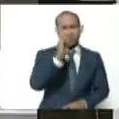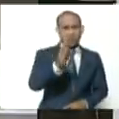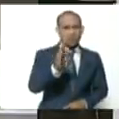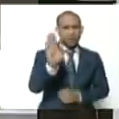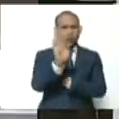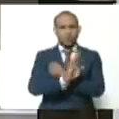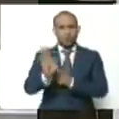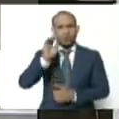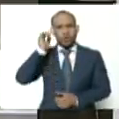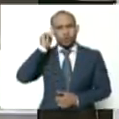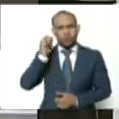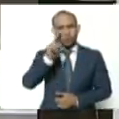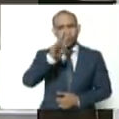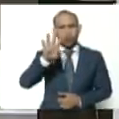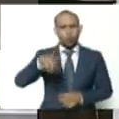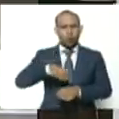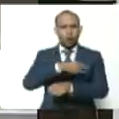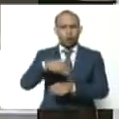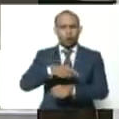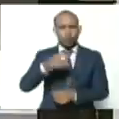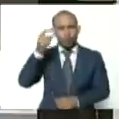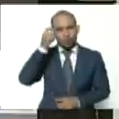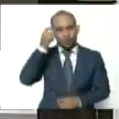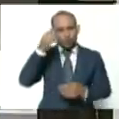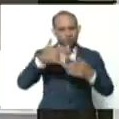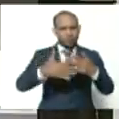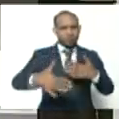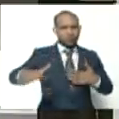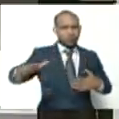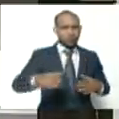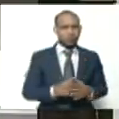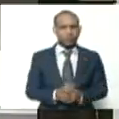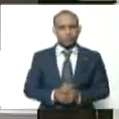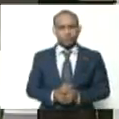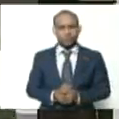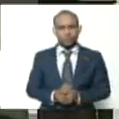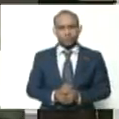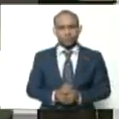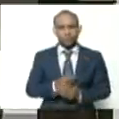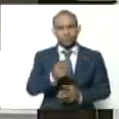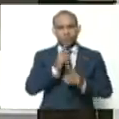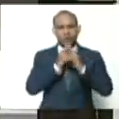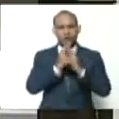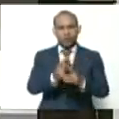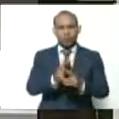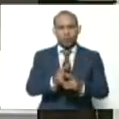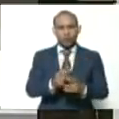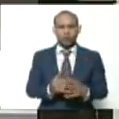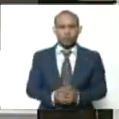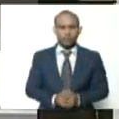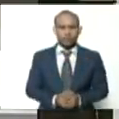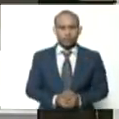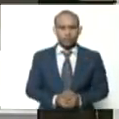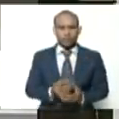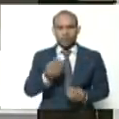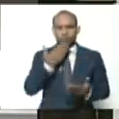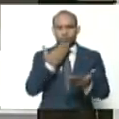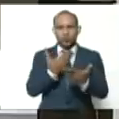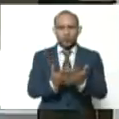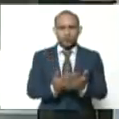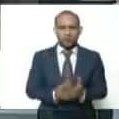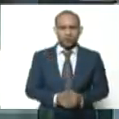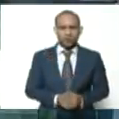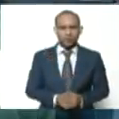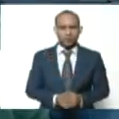mujer las 24 horas del día a lo largo y ancho del país. Es una de las respuestas que tenemos que dar. Gracias, ministra.